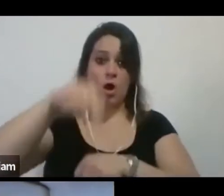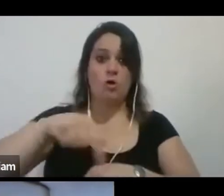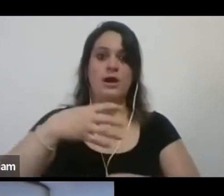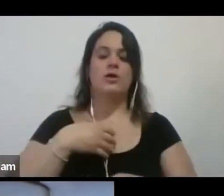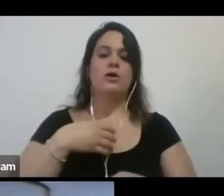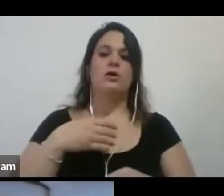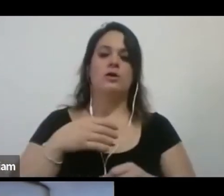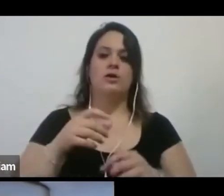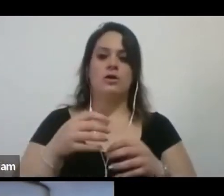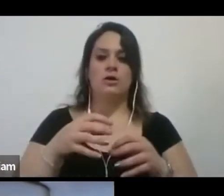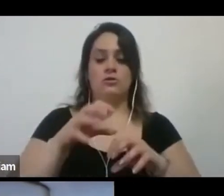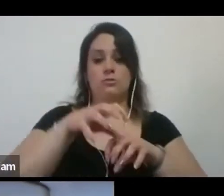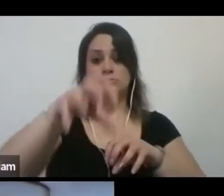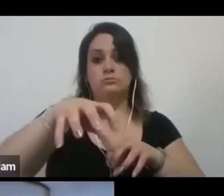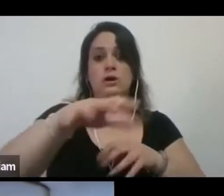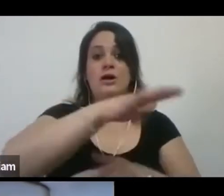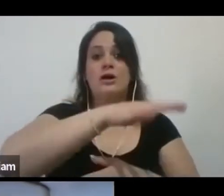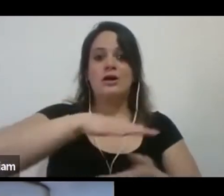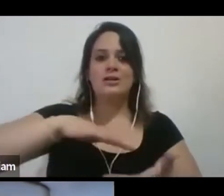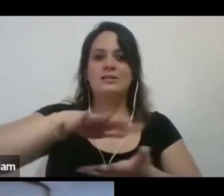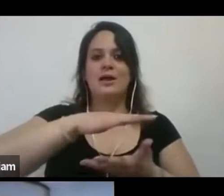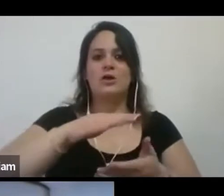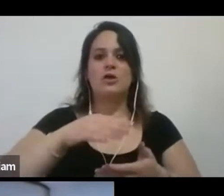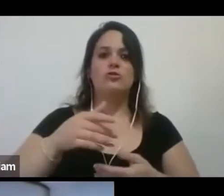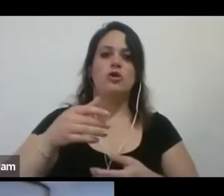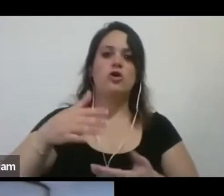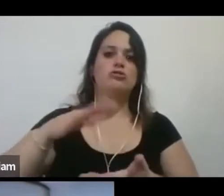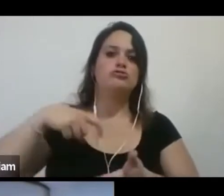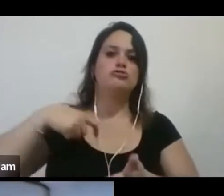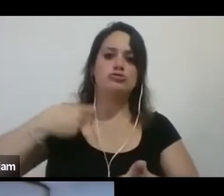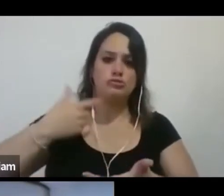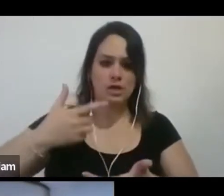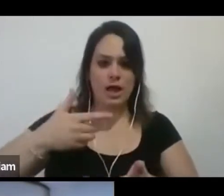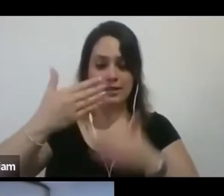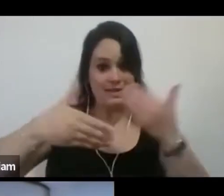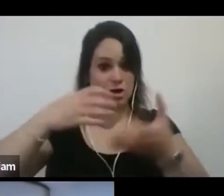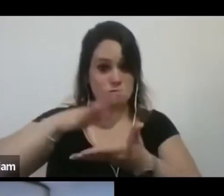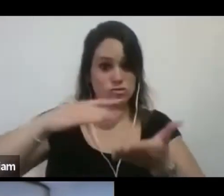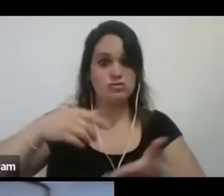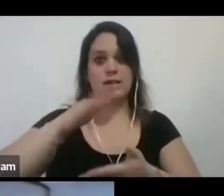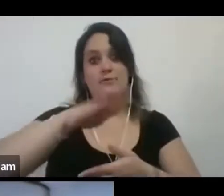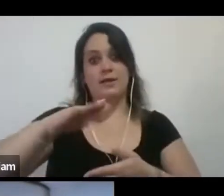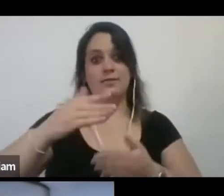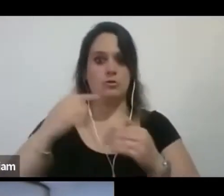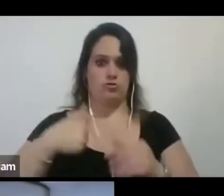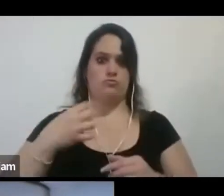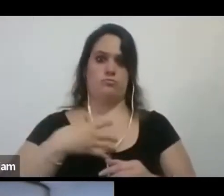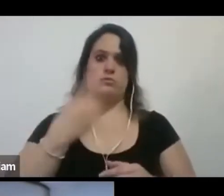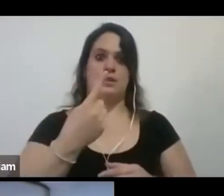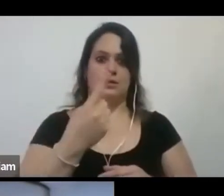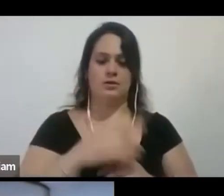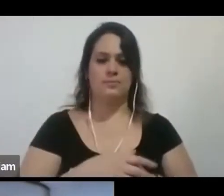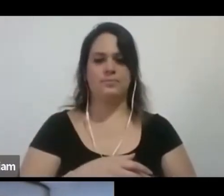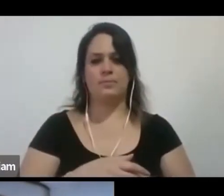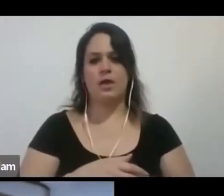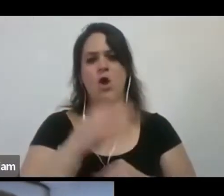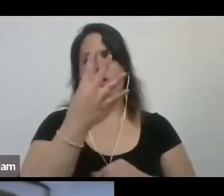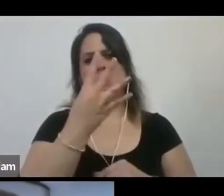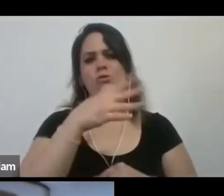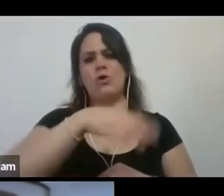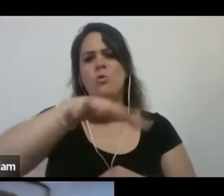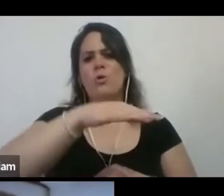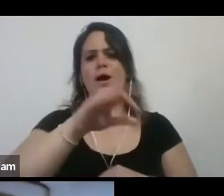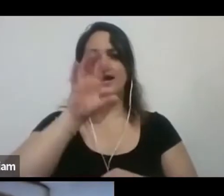Desarrollo Infantil y Familiar de la provincia, de la cual contamos con 40 espacios en toda la provincia